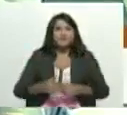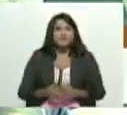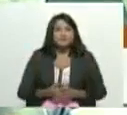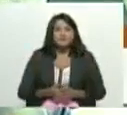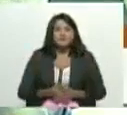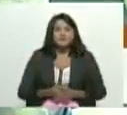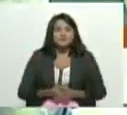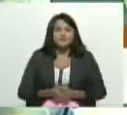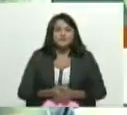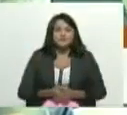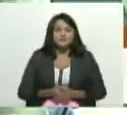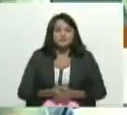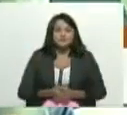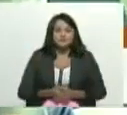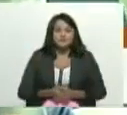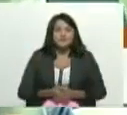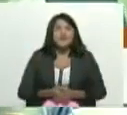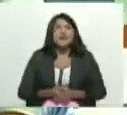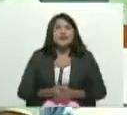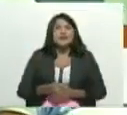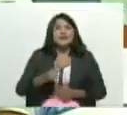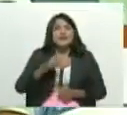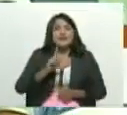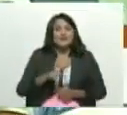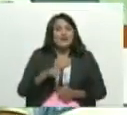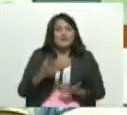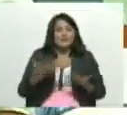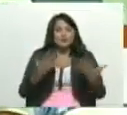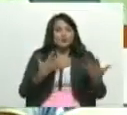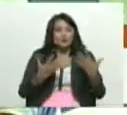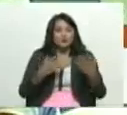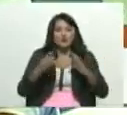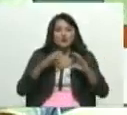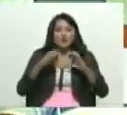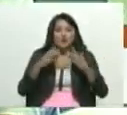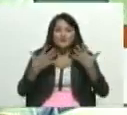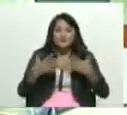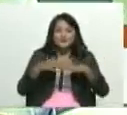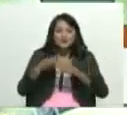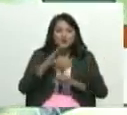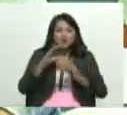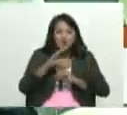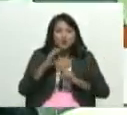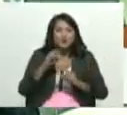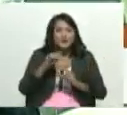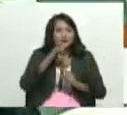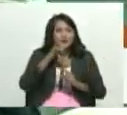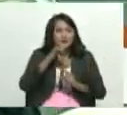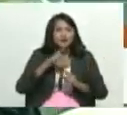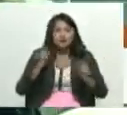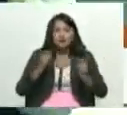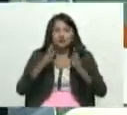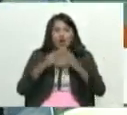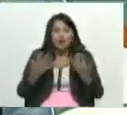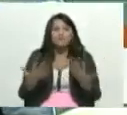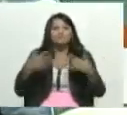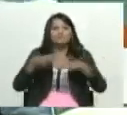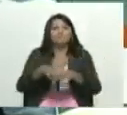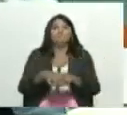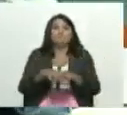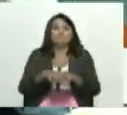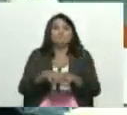hay que hacer también la comunicación la integración de la comunicación de la cultura de la información la